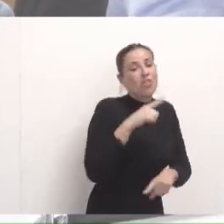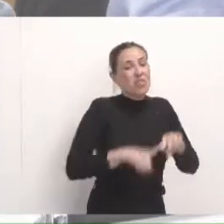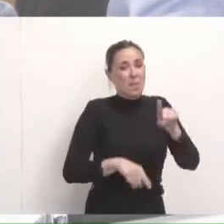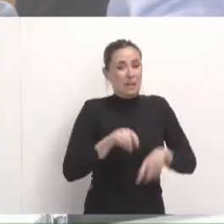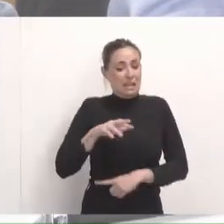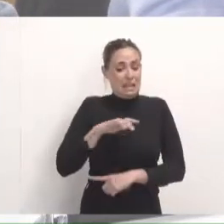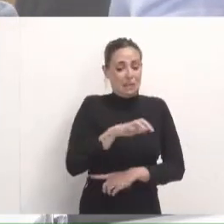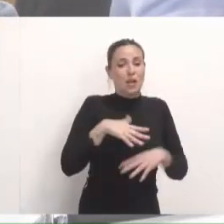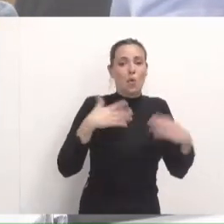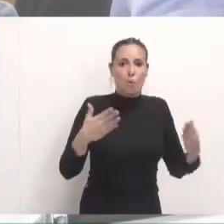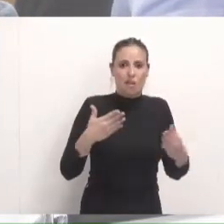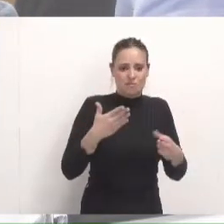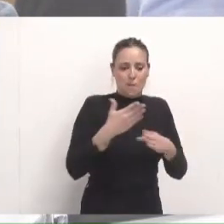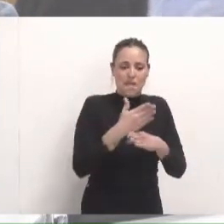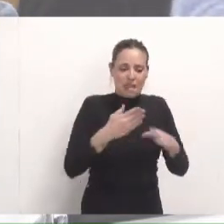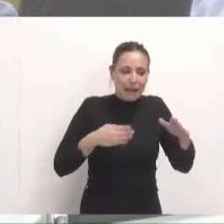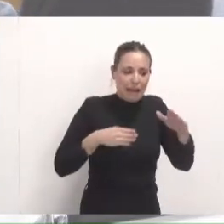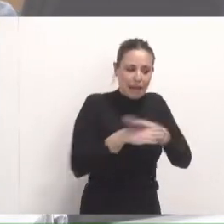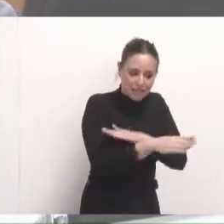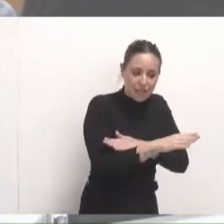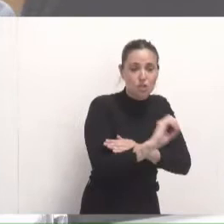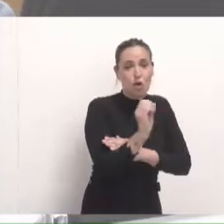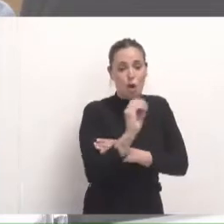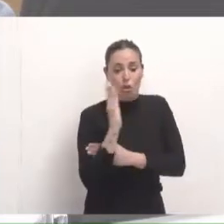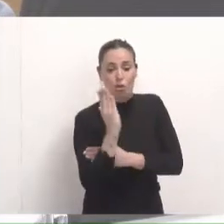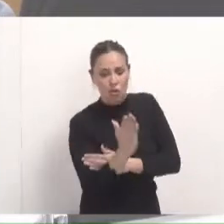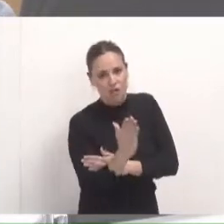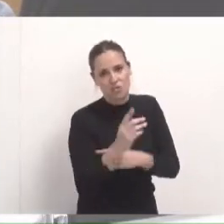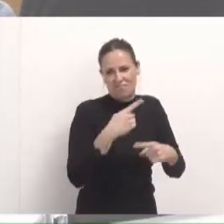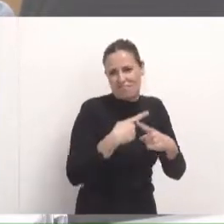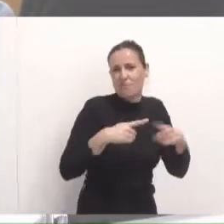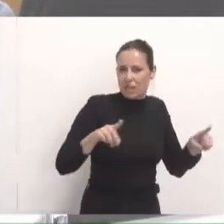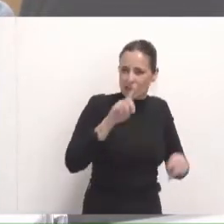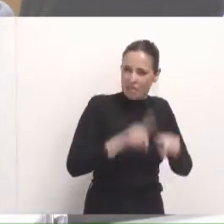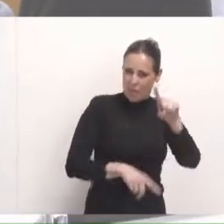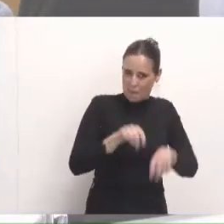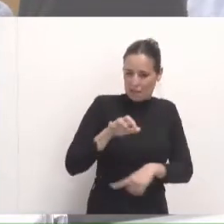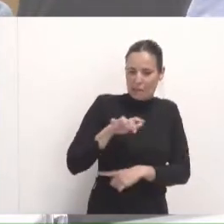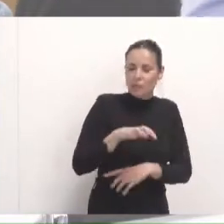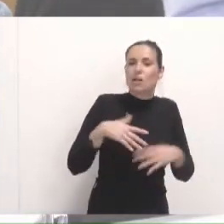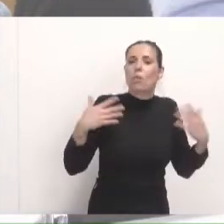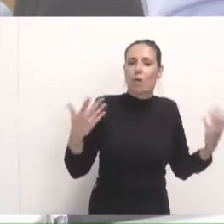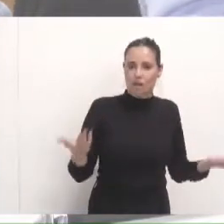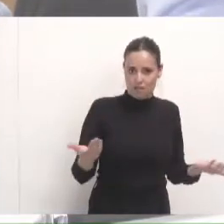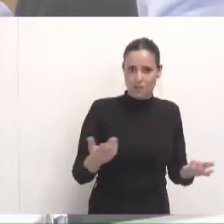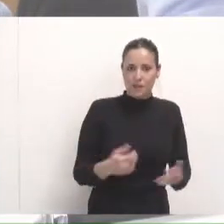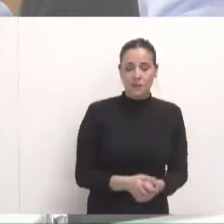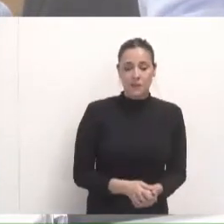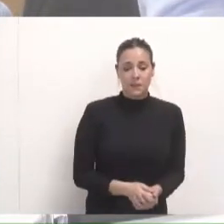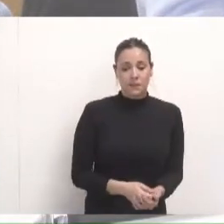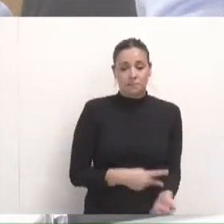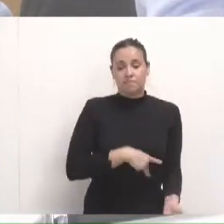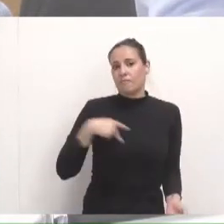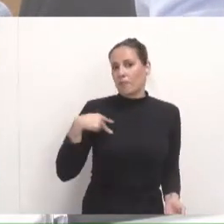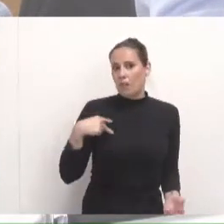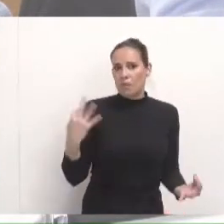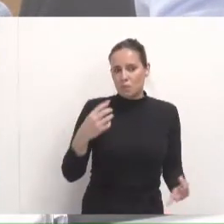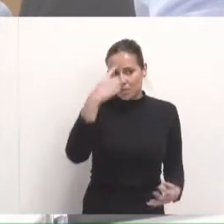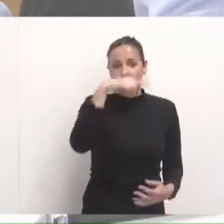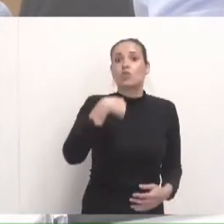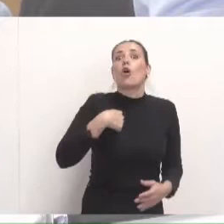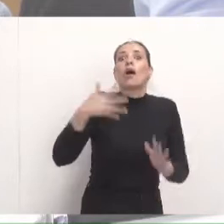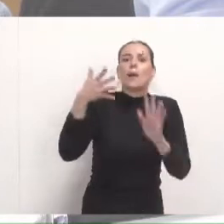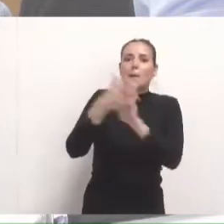acceso a la madera y el daño ocasionado será diferente. En general, también hay que tener en cuenta, y esto lo explico porque para